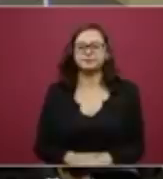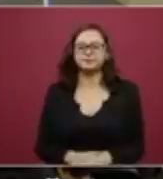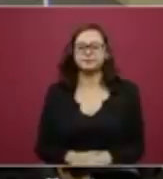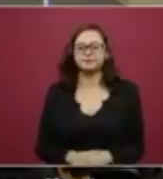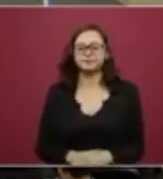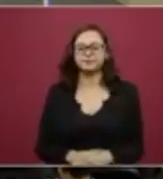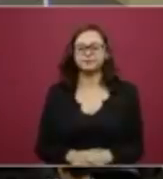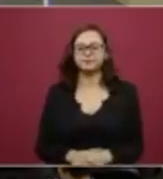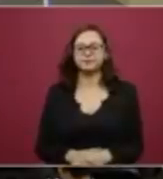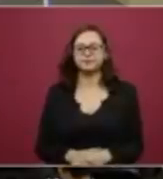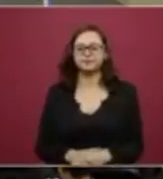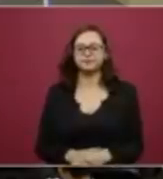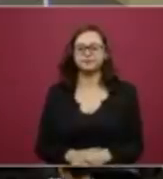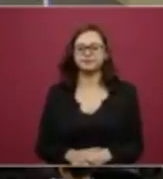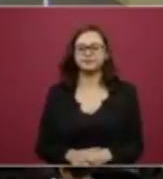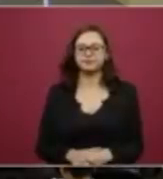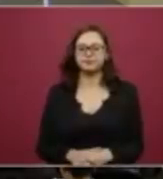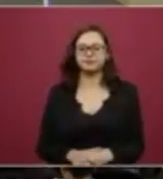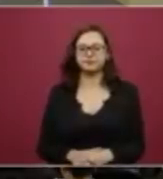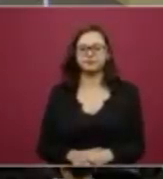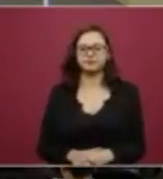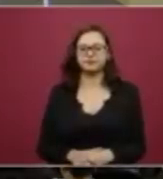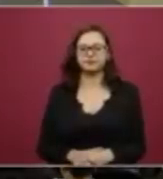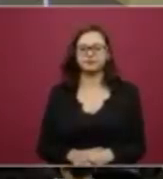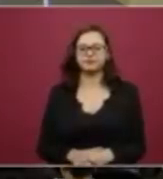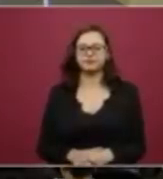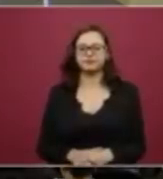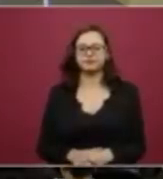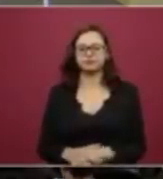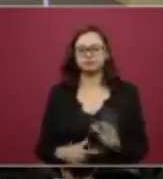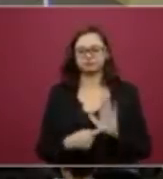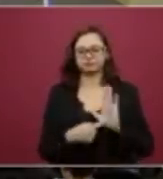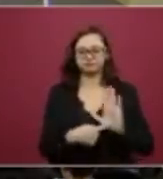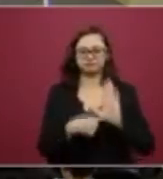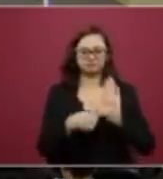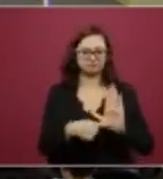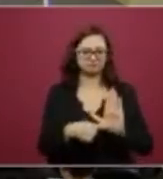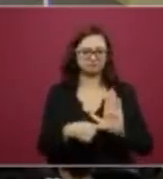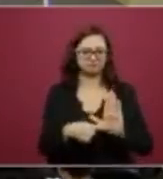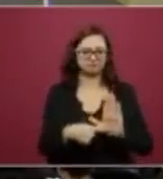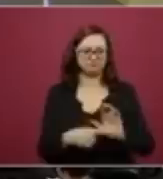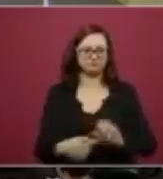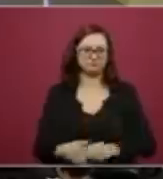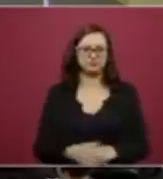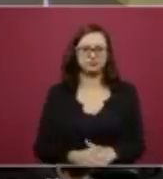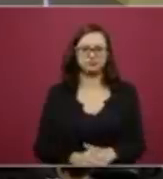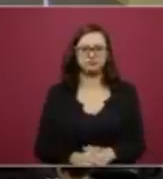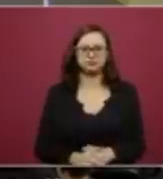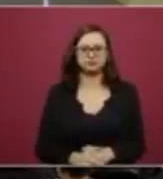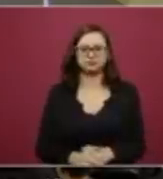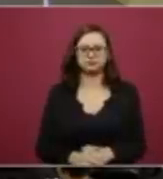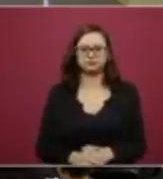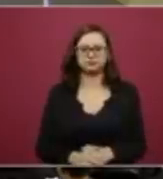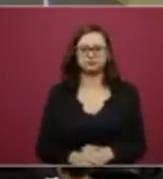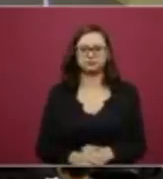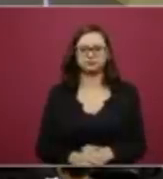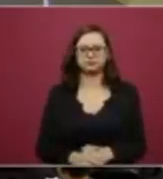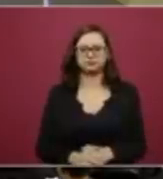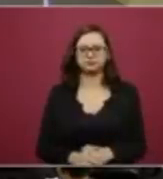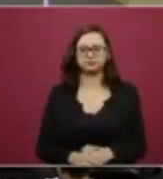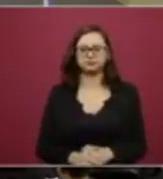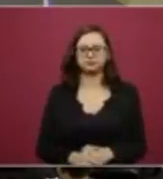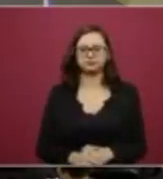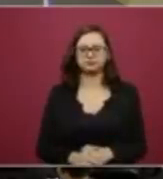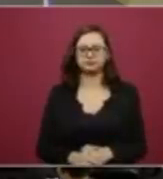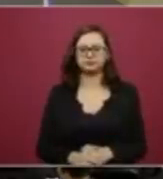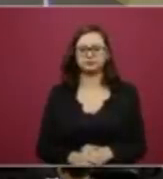a ¿Podrían explicar